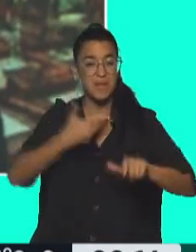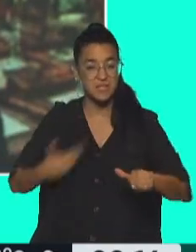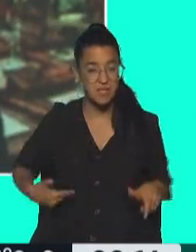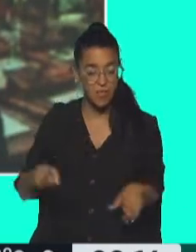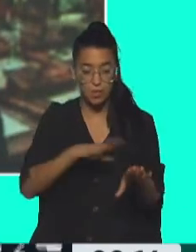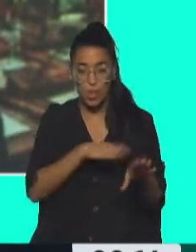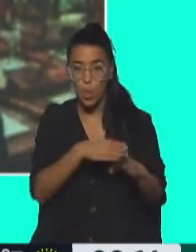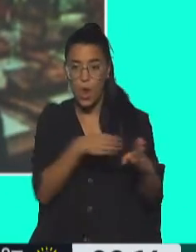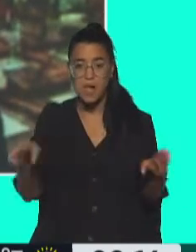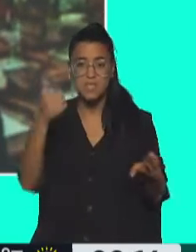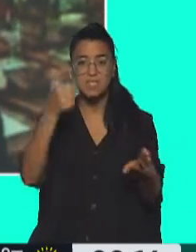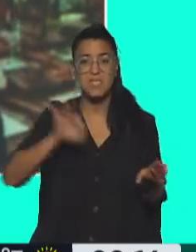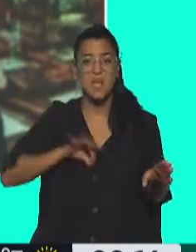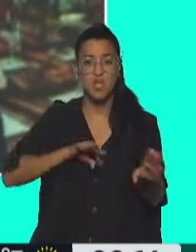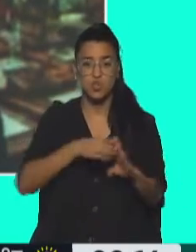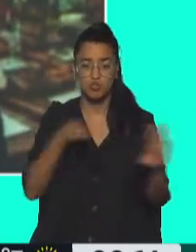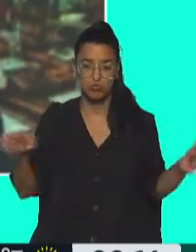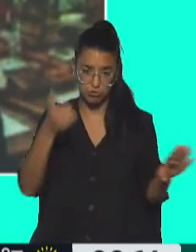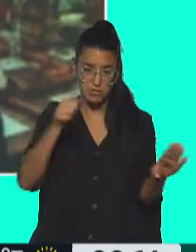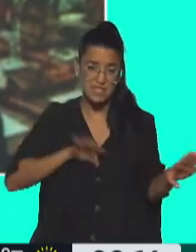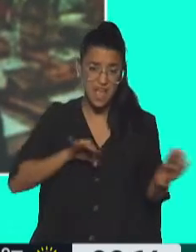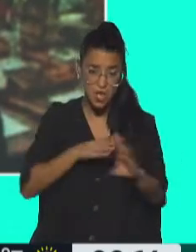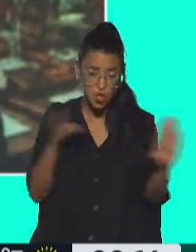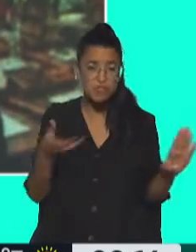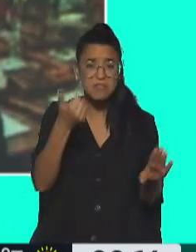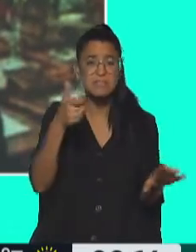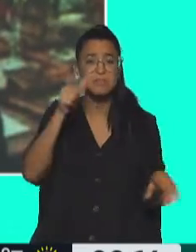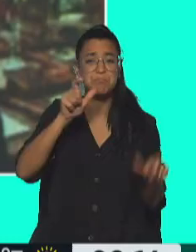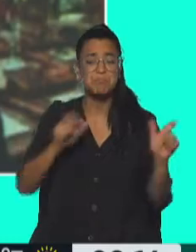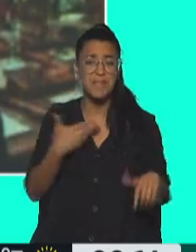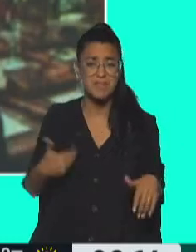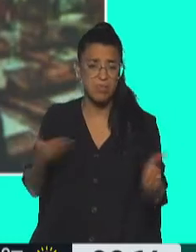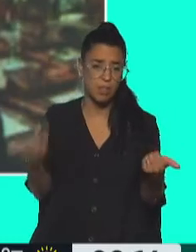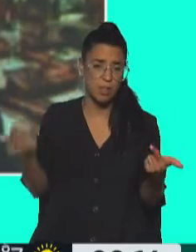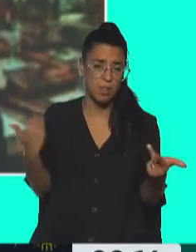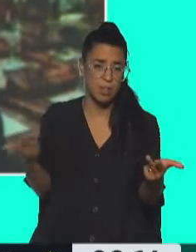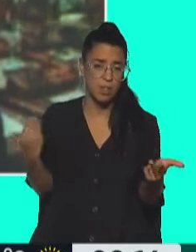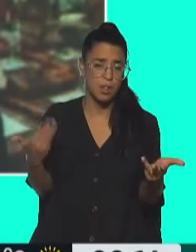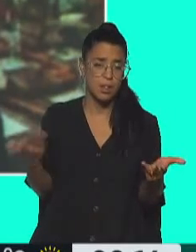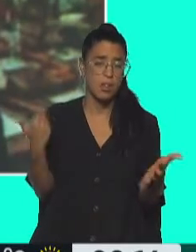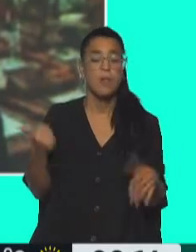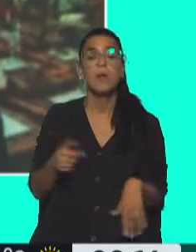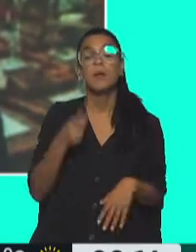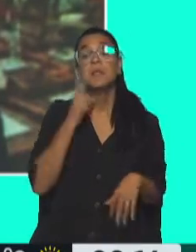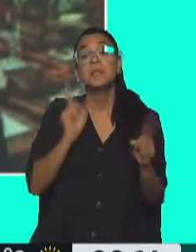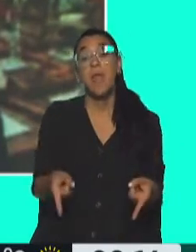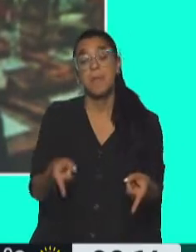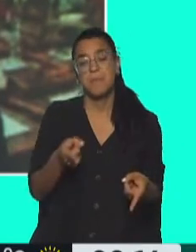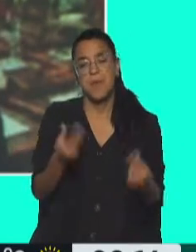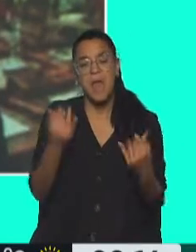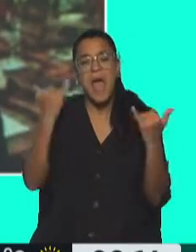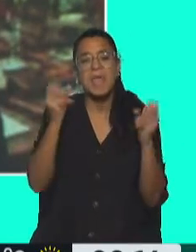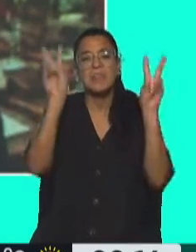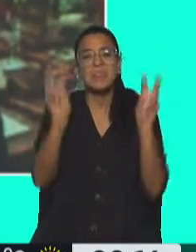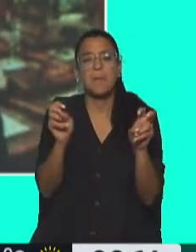de ¿cuánto? De 6 años. De 6 años. 6 años, 6 presidentes. Sí, la verdad, lo que podemos indicar es que también hay un